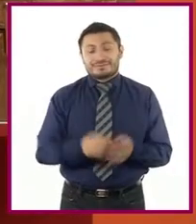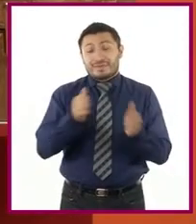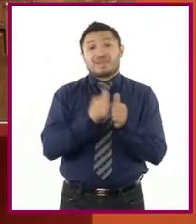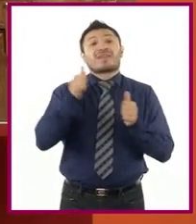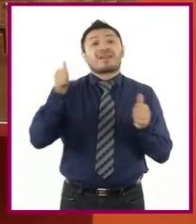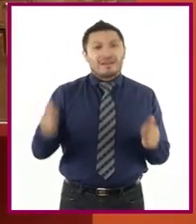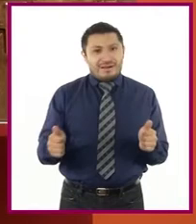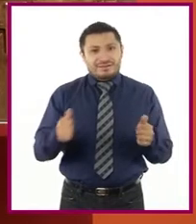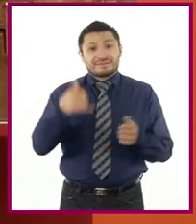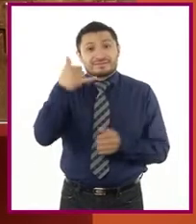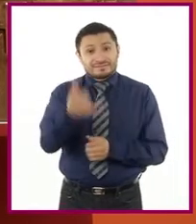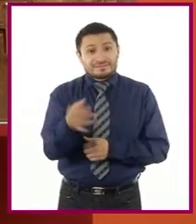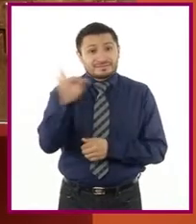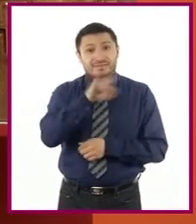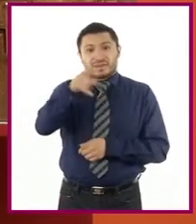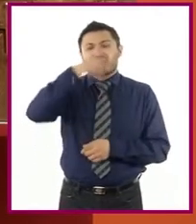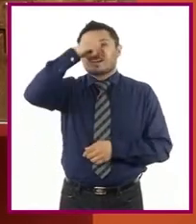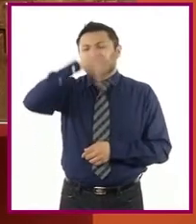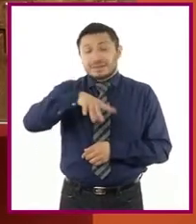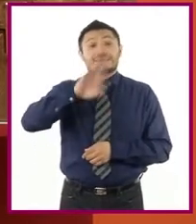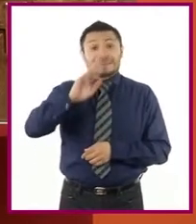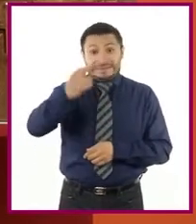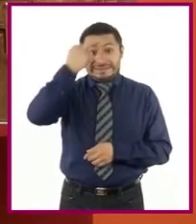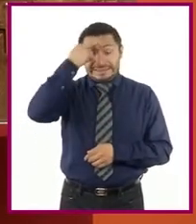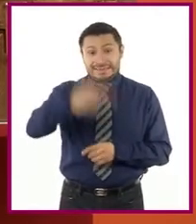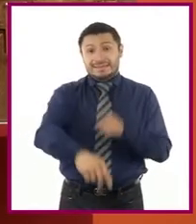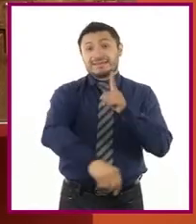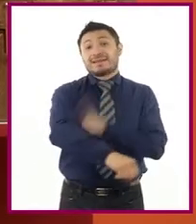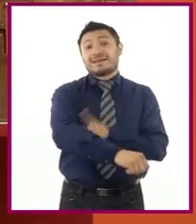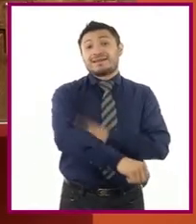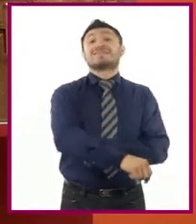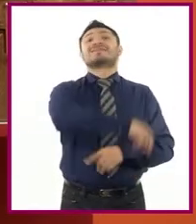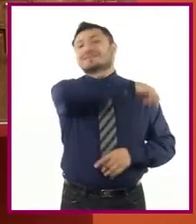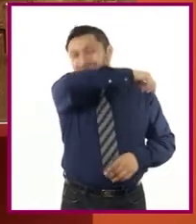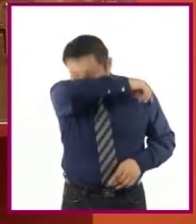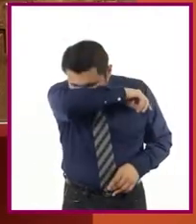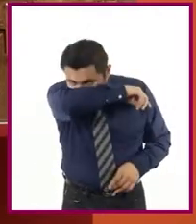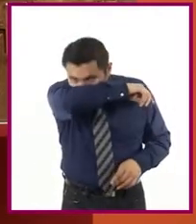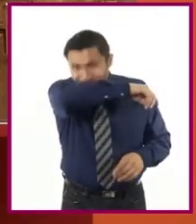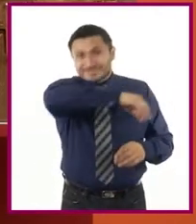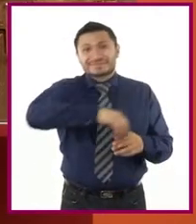sana distancia y si estornudan, recuerden hacerlo con la técnica de etiqueta.